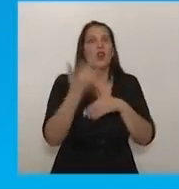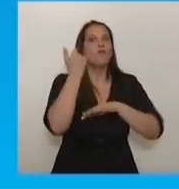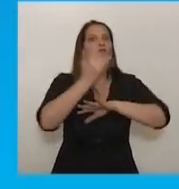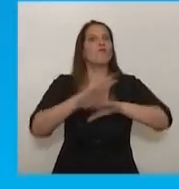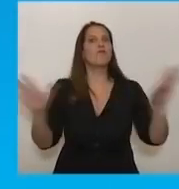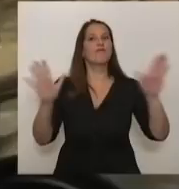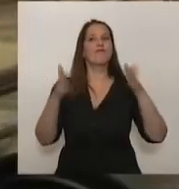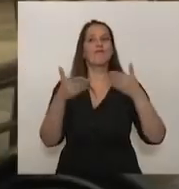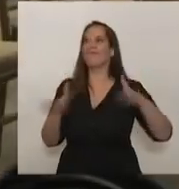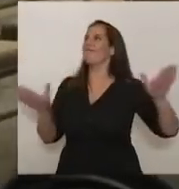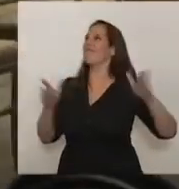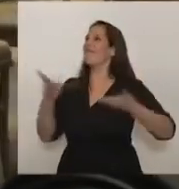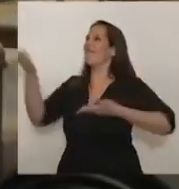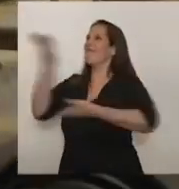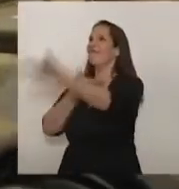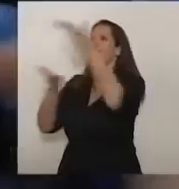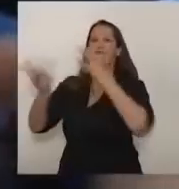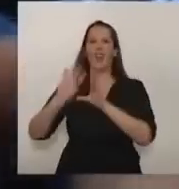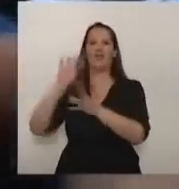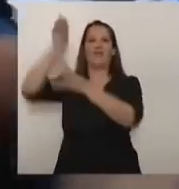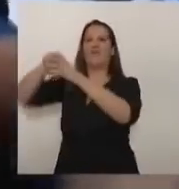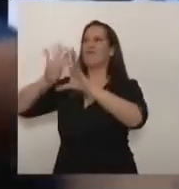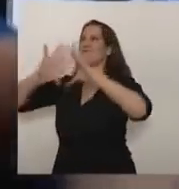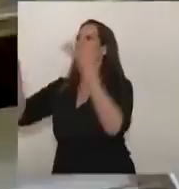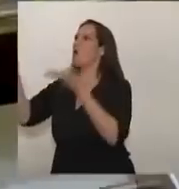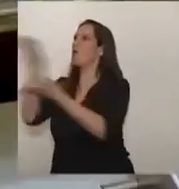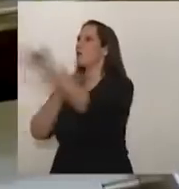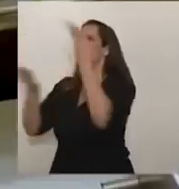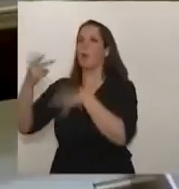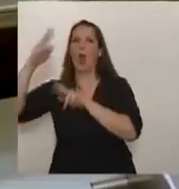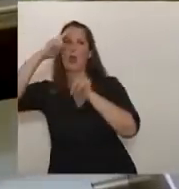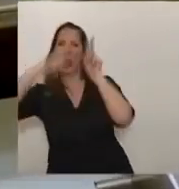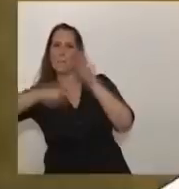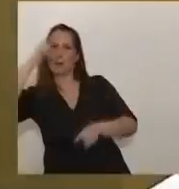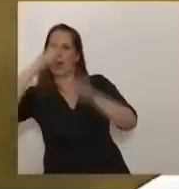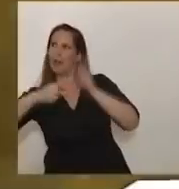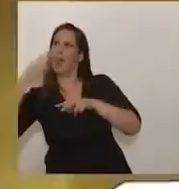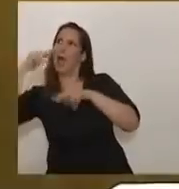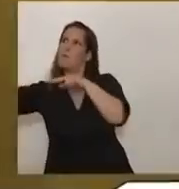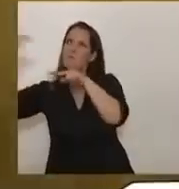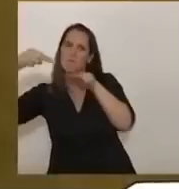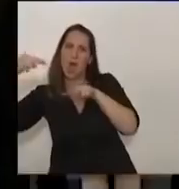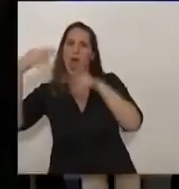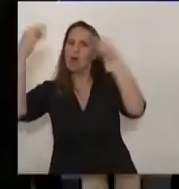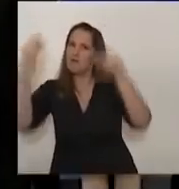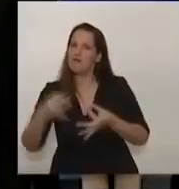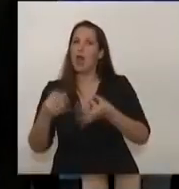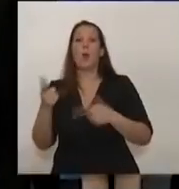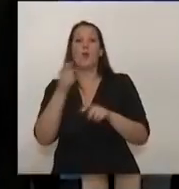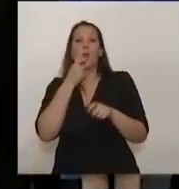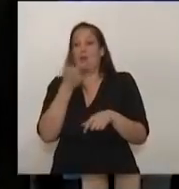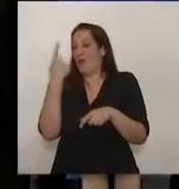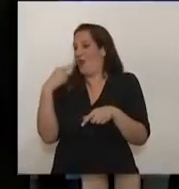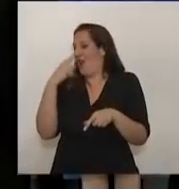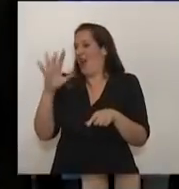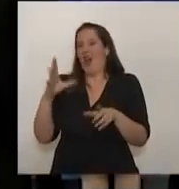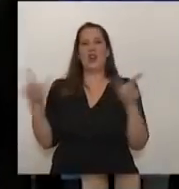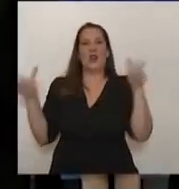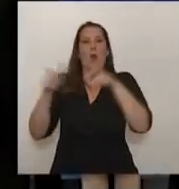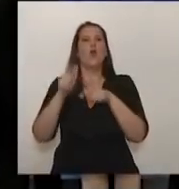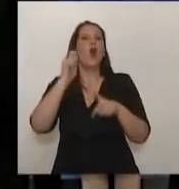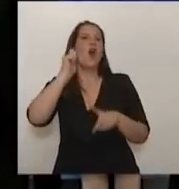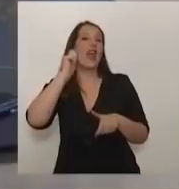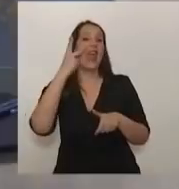conversaciones globales, protagonista y respetada, como vimos, por ejemplo, en la reunión del G20 que recibimos hace un